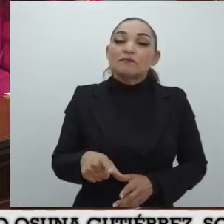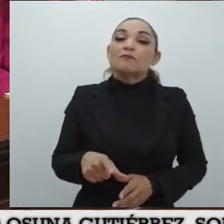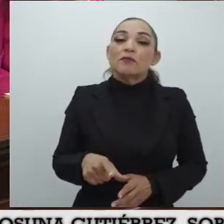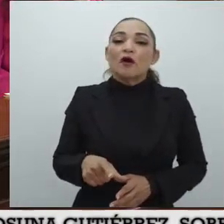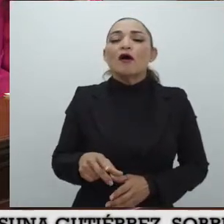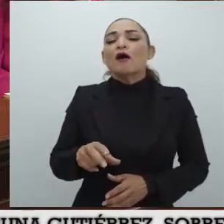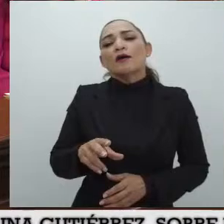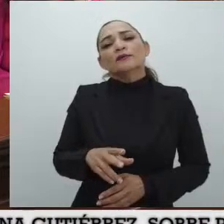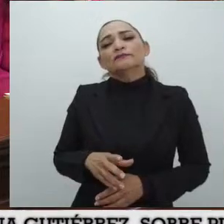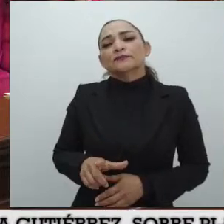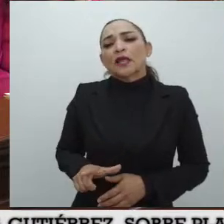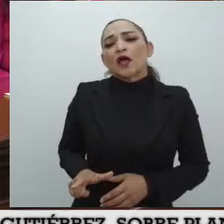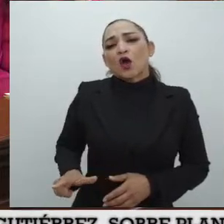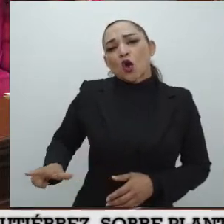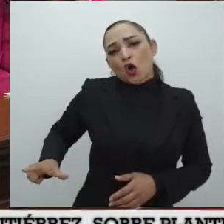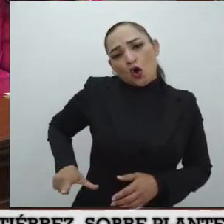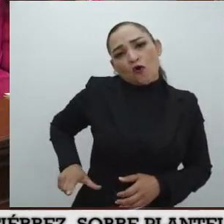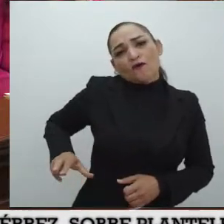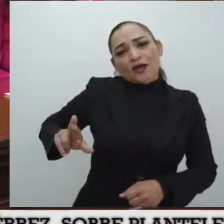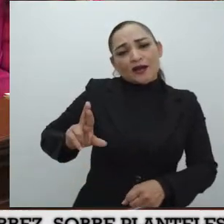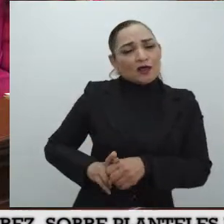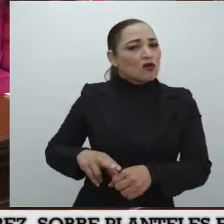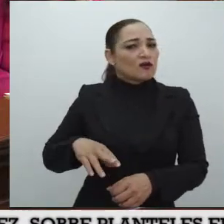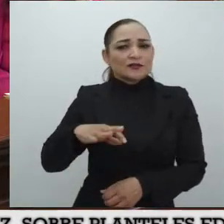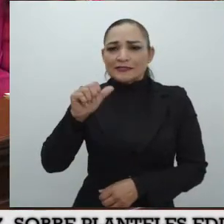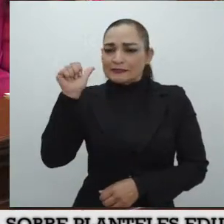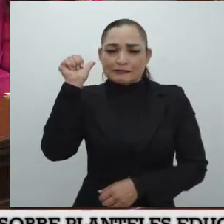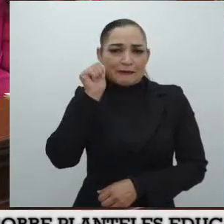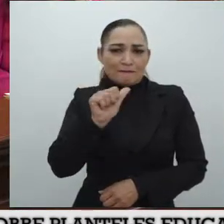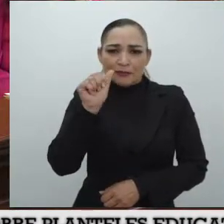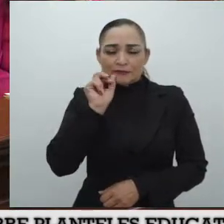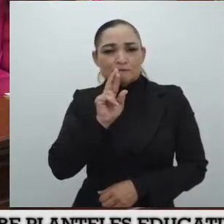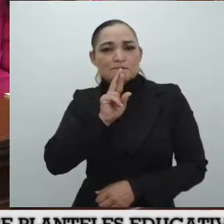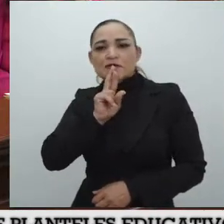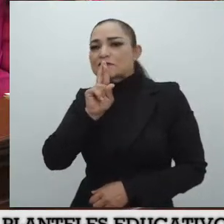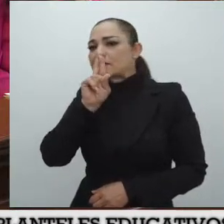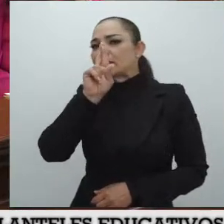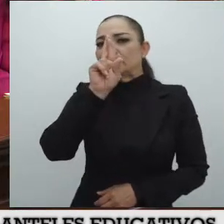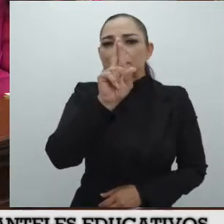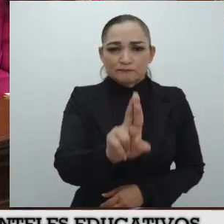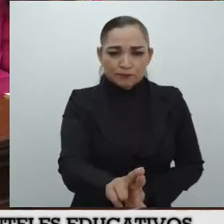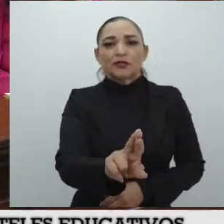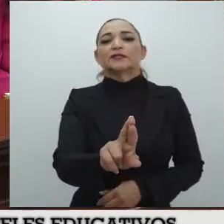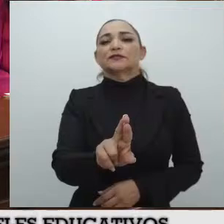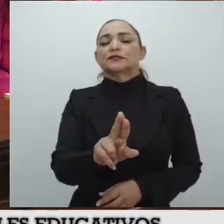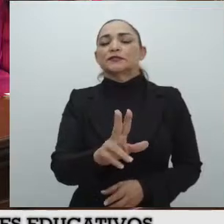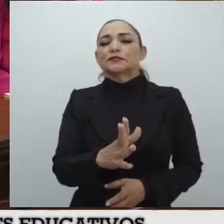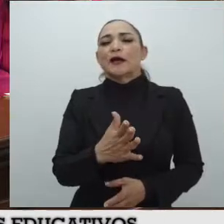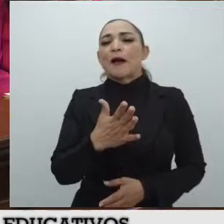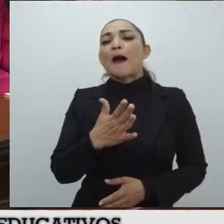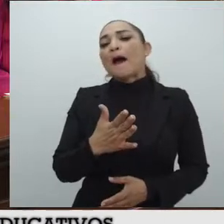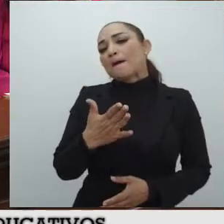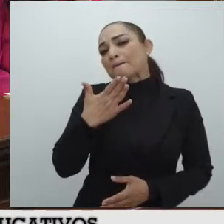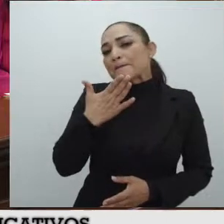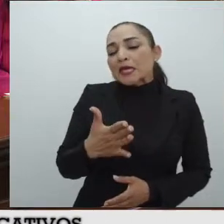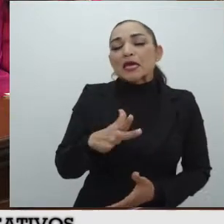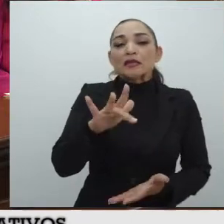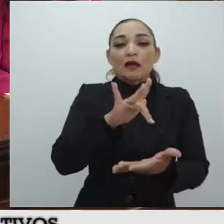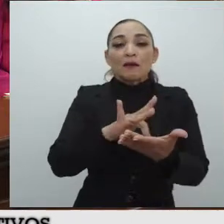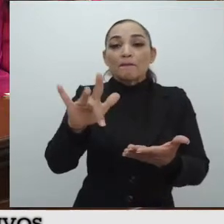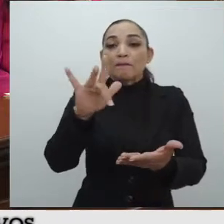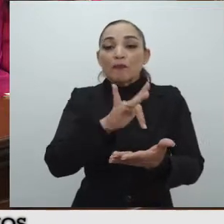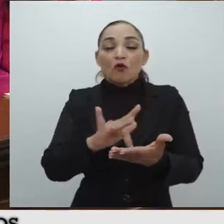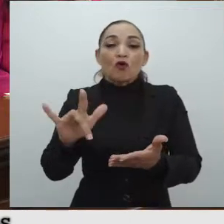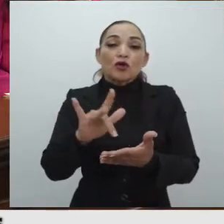da siempre nuestro gobernador del estado de Sinaloa ante las necesidades de las ciudadanas y